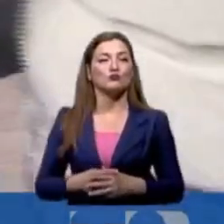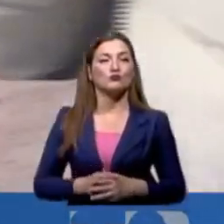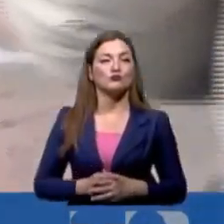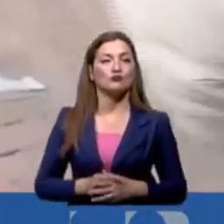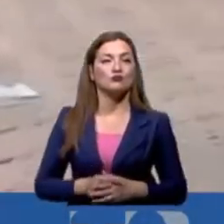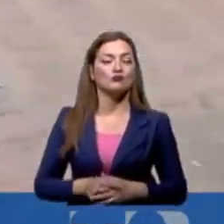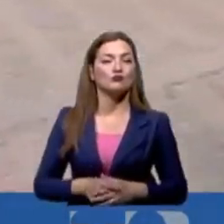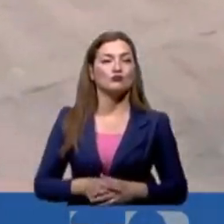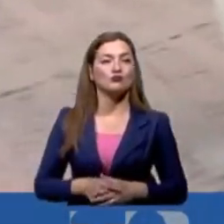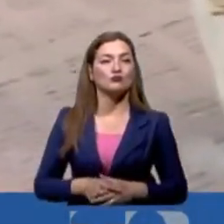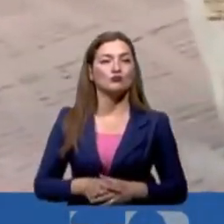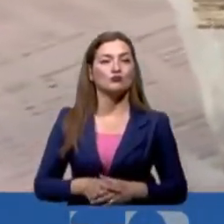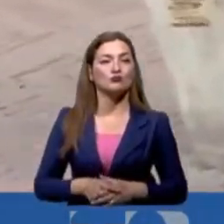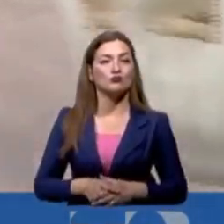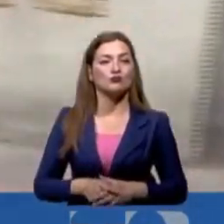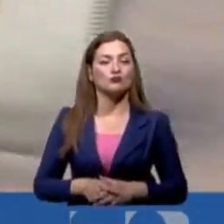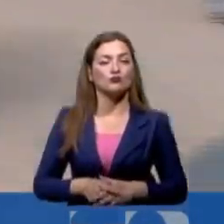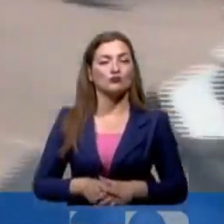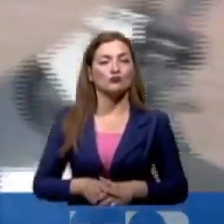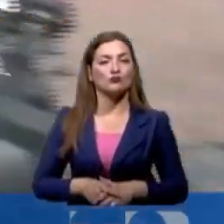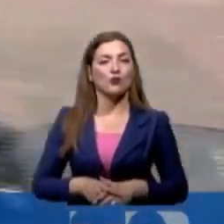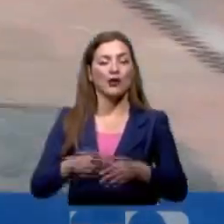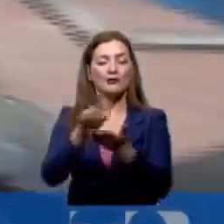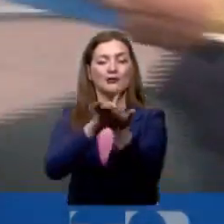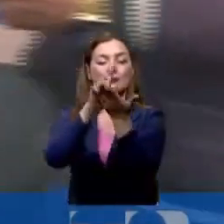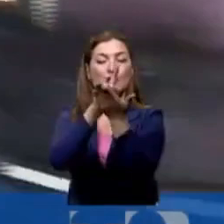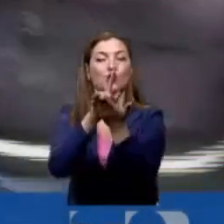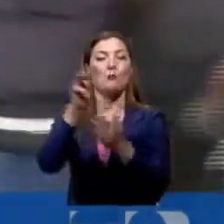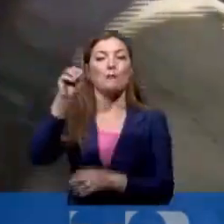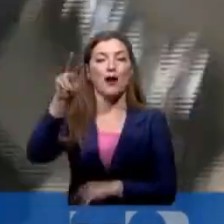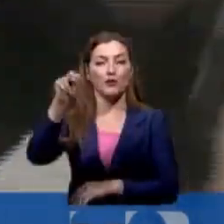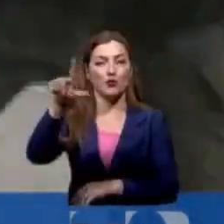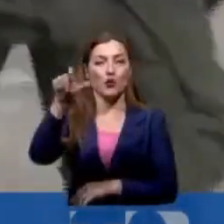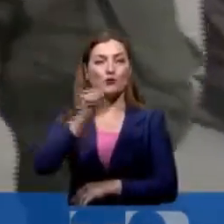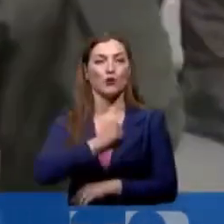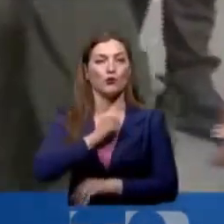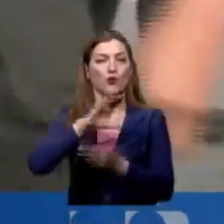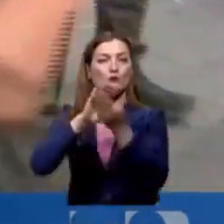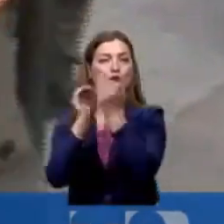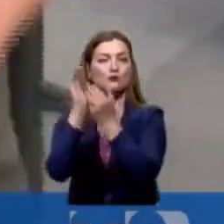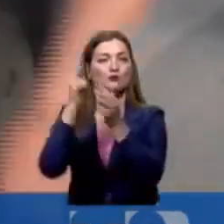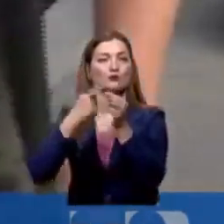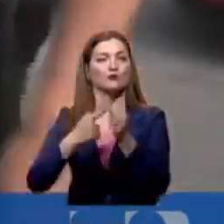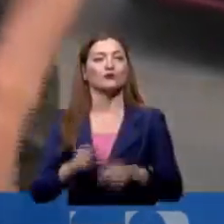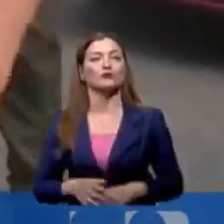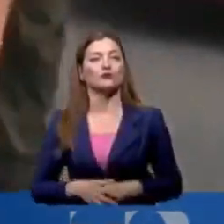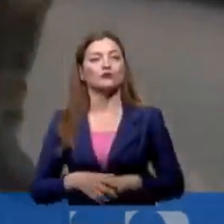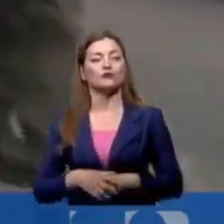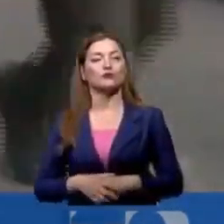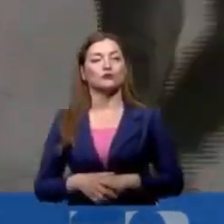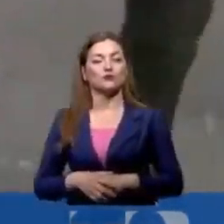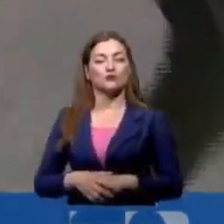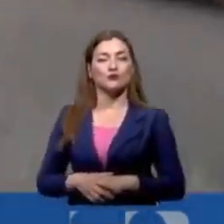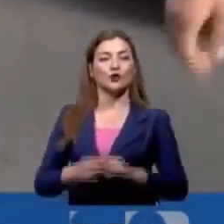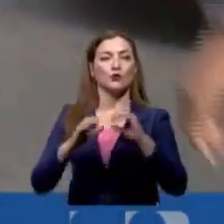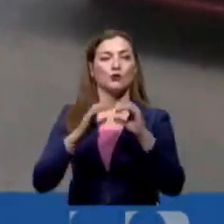distrito Manuela Sáenz, que le corresponde precisamente al centro histórico de Quito. Vamos a conversar rápidamente con el mayor jefe de operaciones